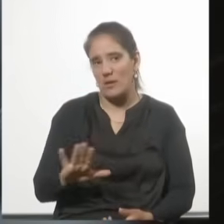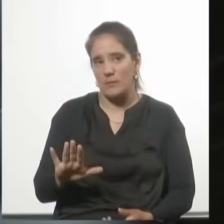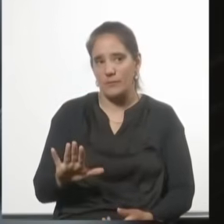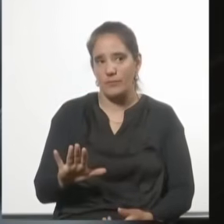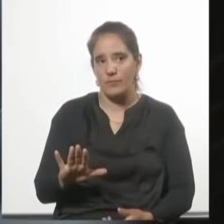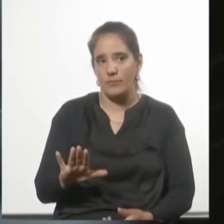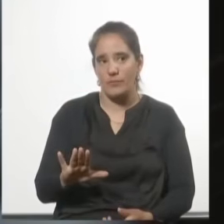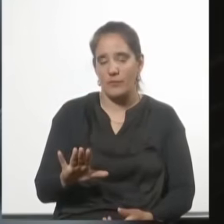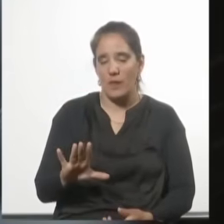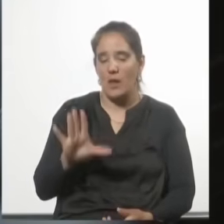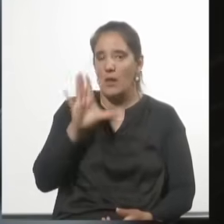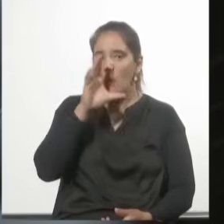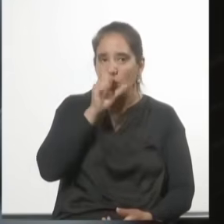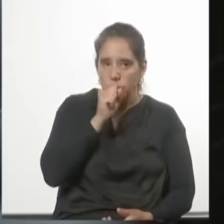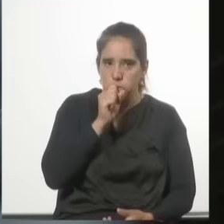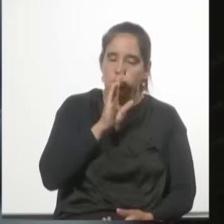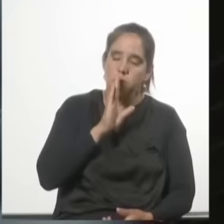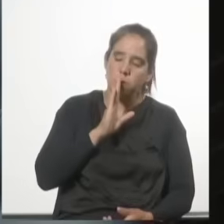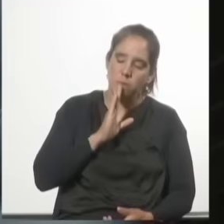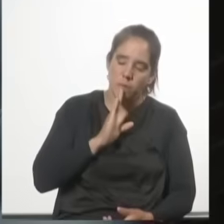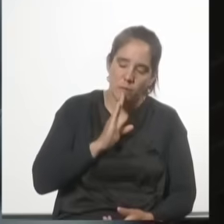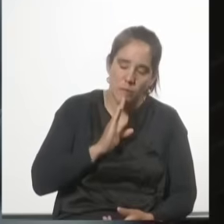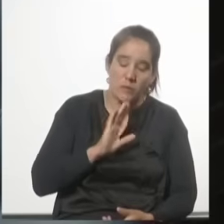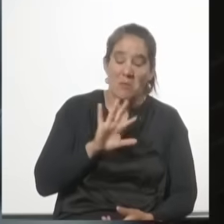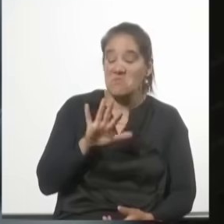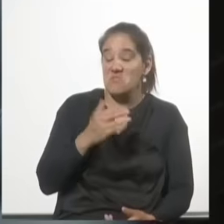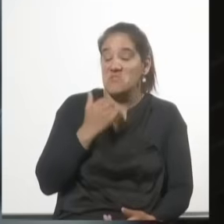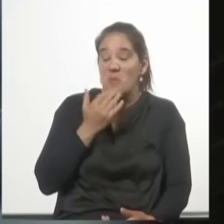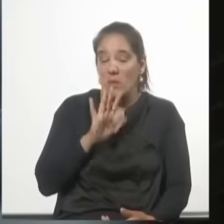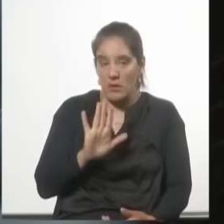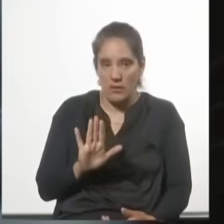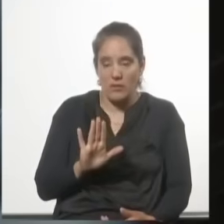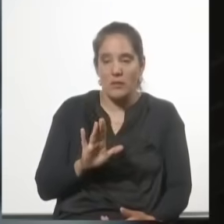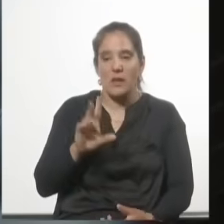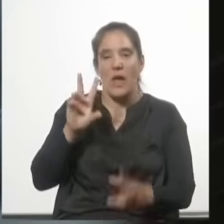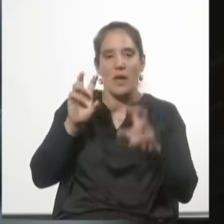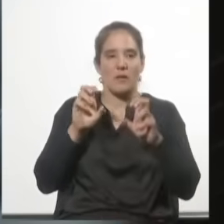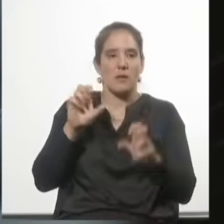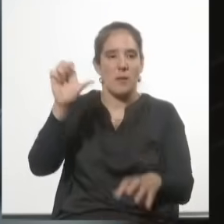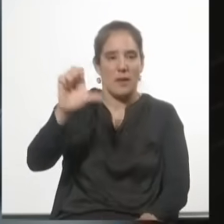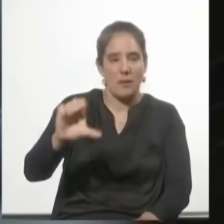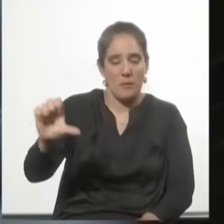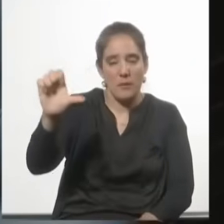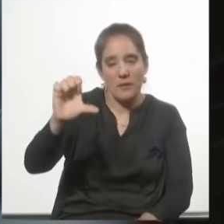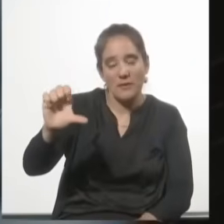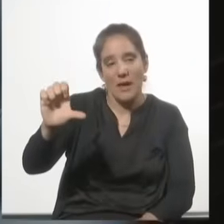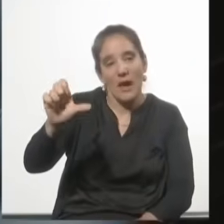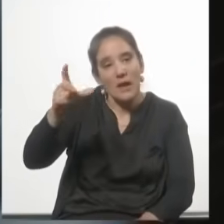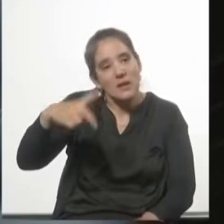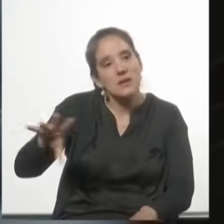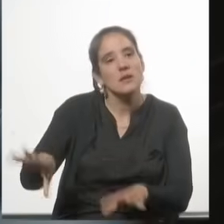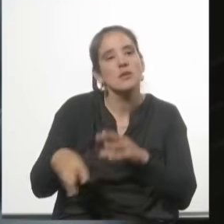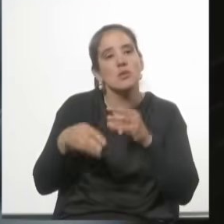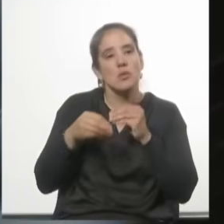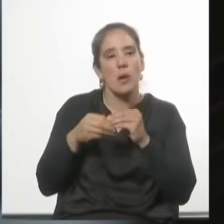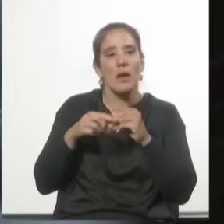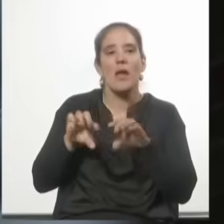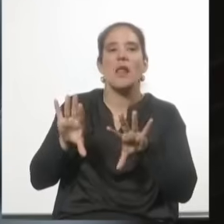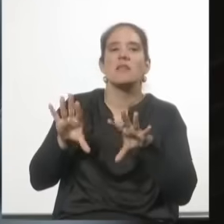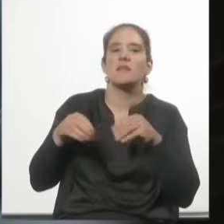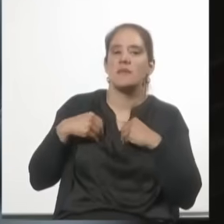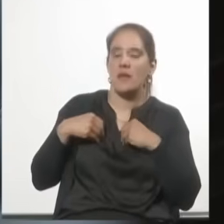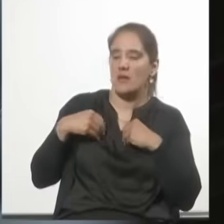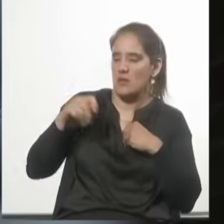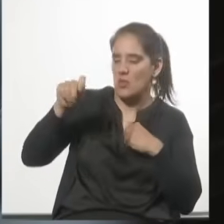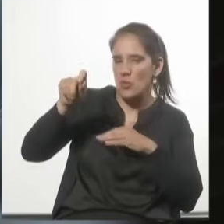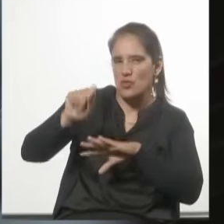llegar. A la tolerancia que se tuvo, sin justificación alguna, respecto de la empresa, se adiciona la aceptación de una garantía de